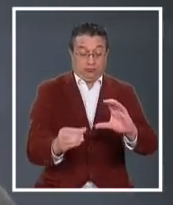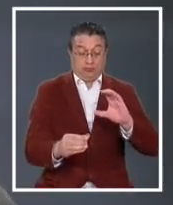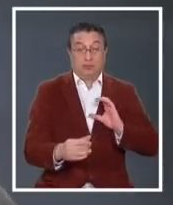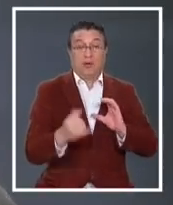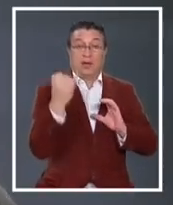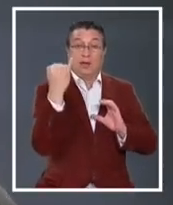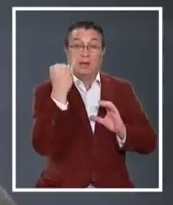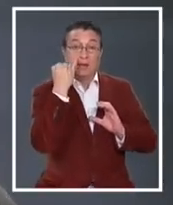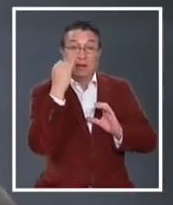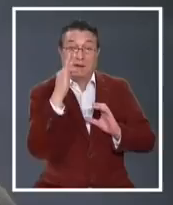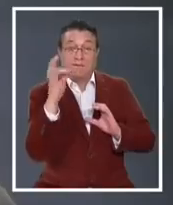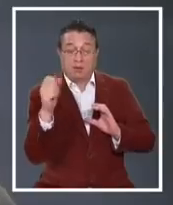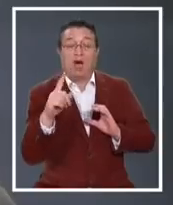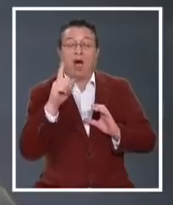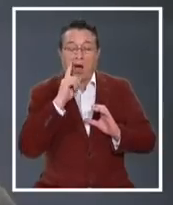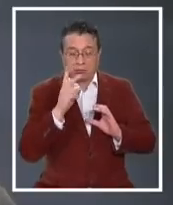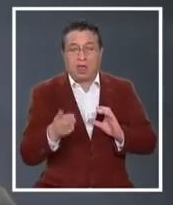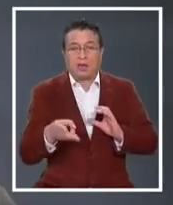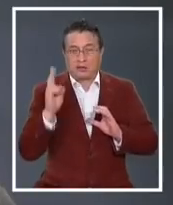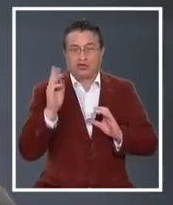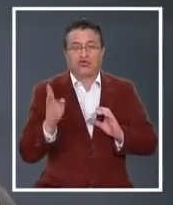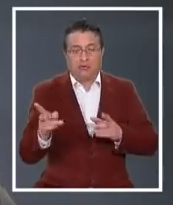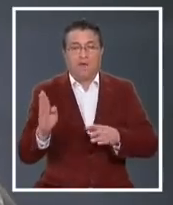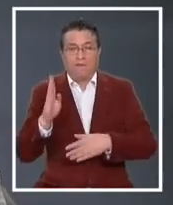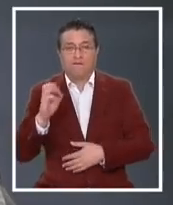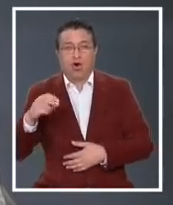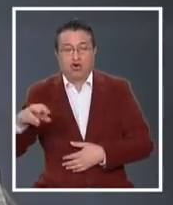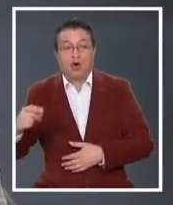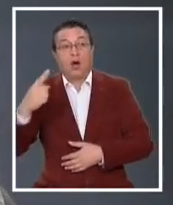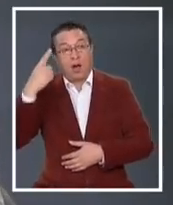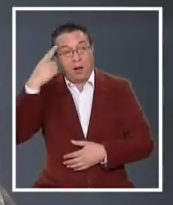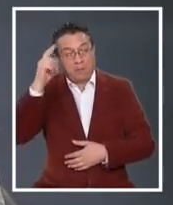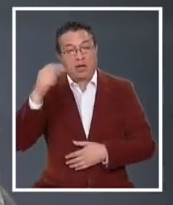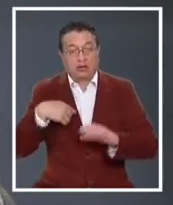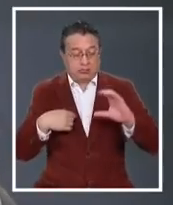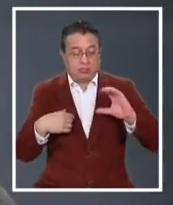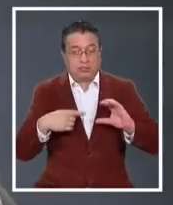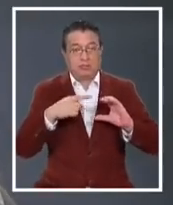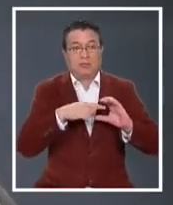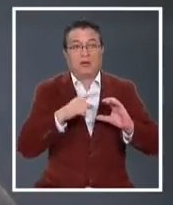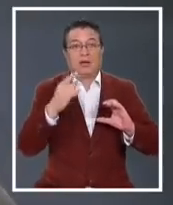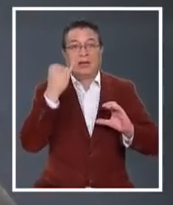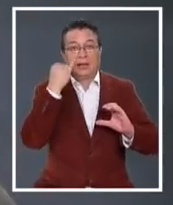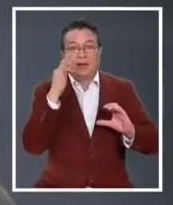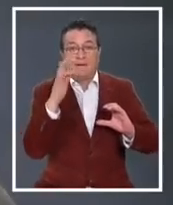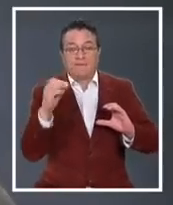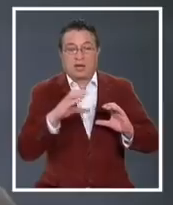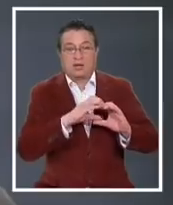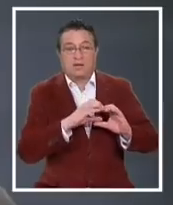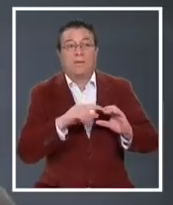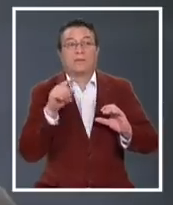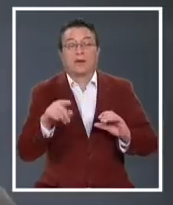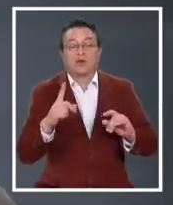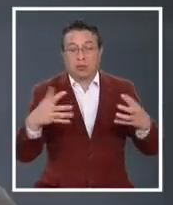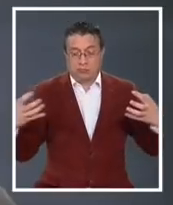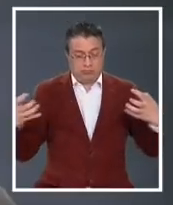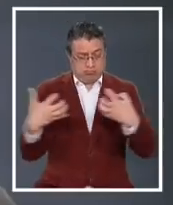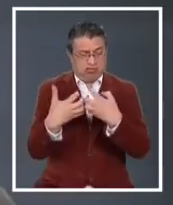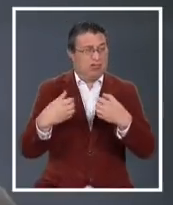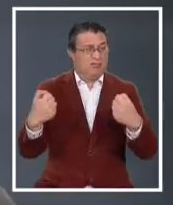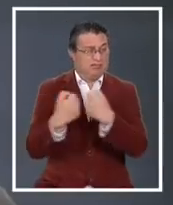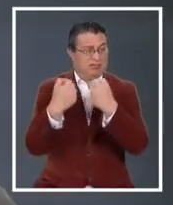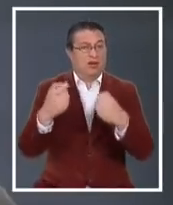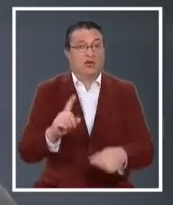del IFE, tienes todavía derecho al bono, pero descontando el pedacito que viene del IFE. Entonces, no es que se contrapongan,